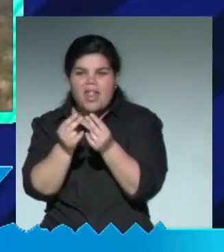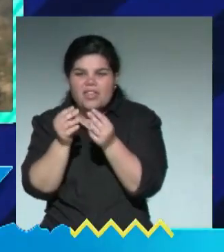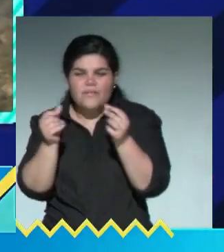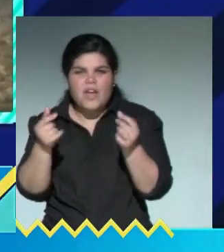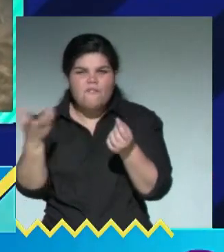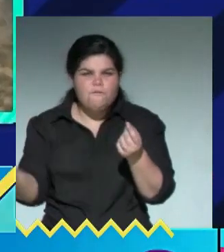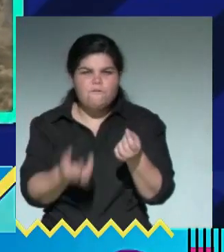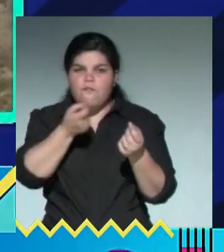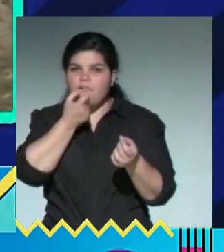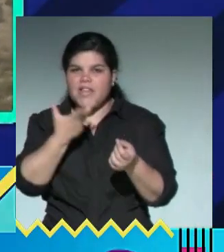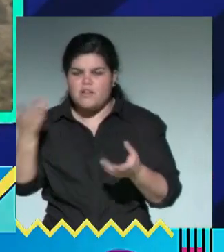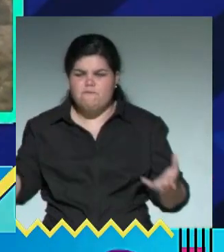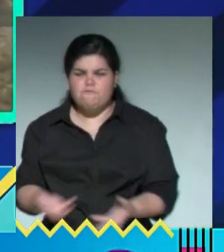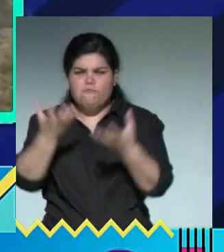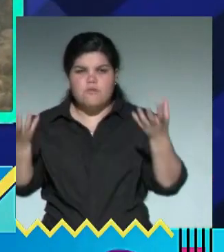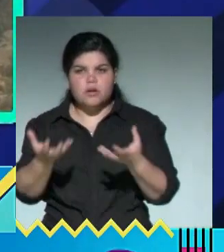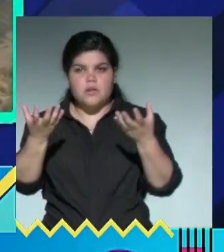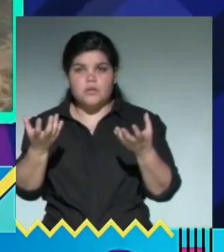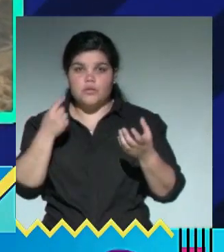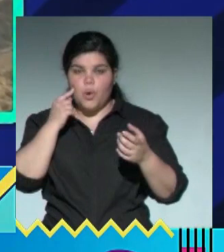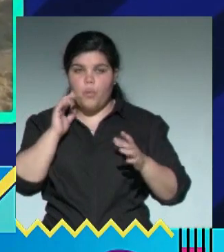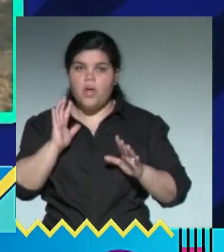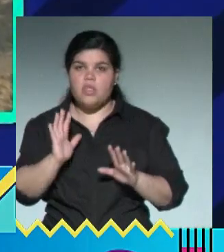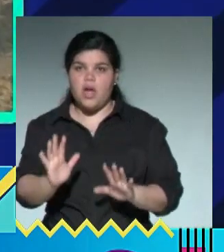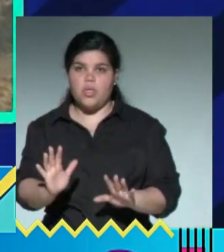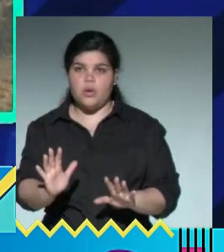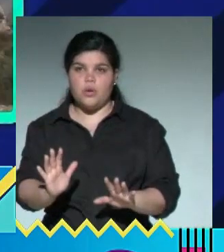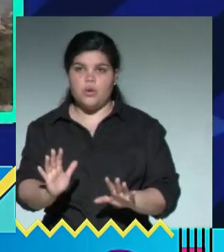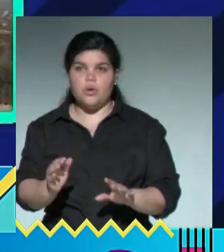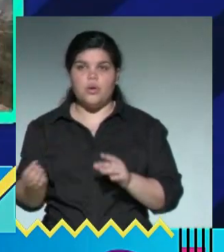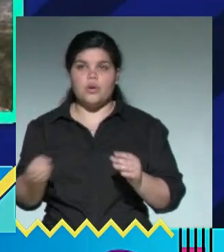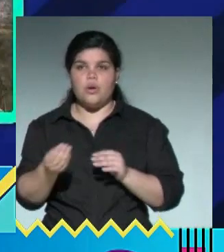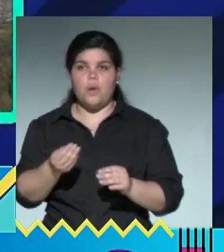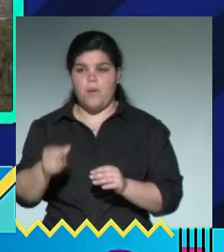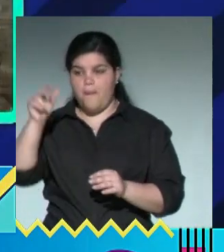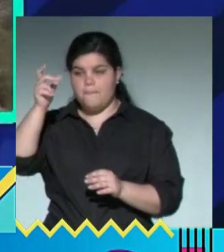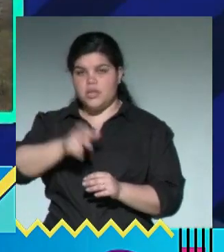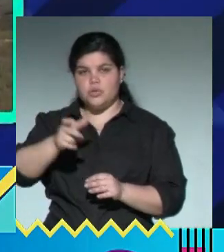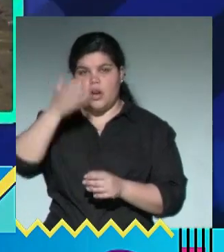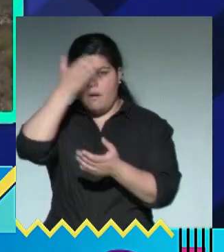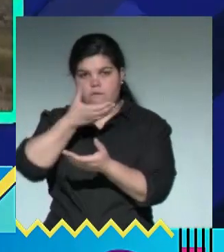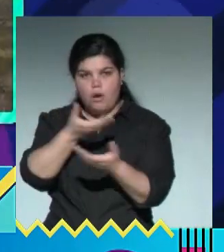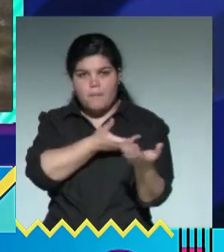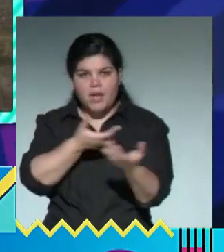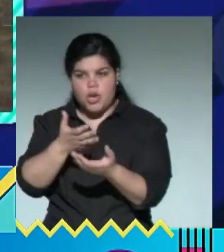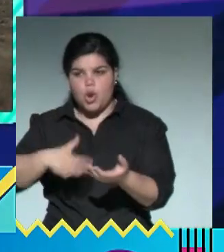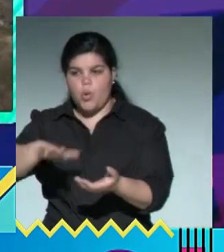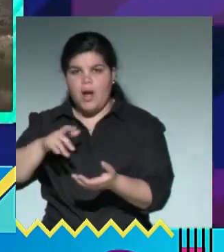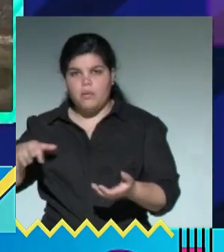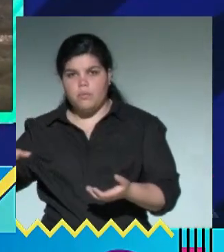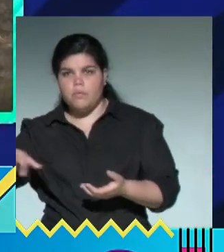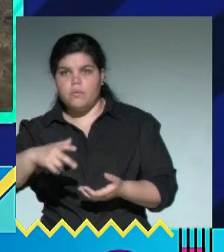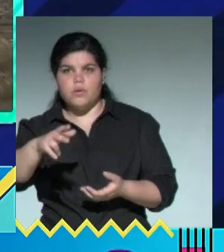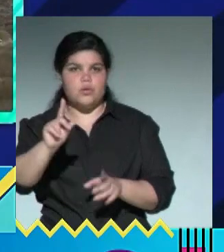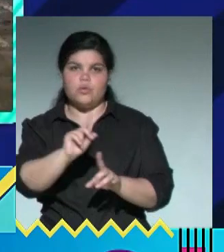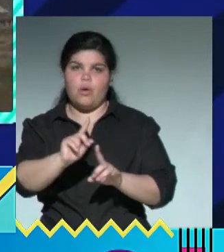rápido. Entonces por una cuestión de seguridad no se lo mete ni al brigadista ni al bombero a esos lugares, se los tiene que